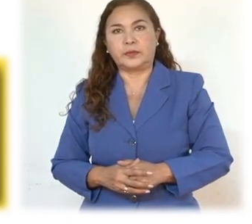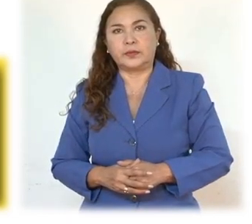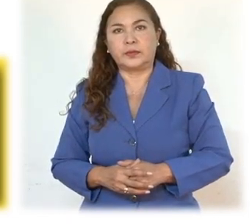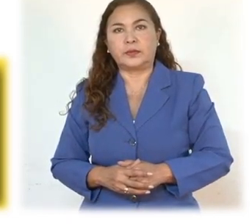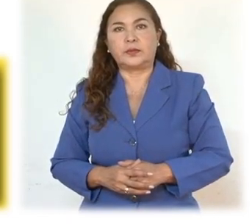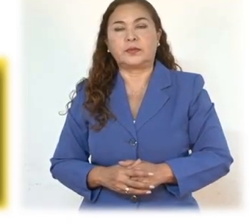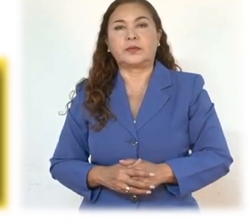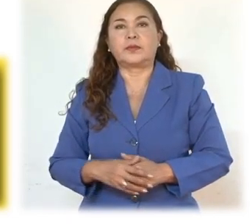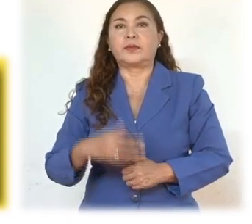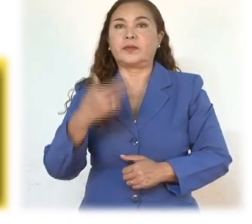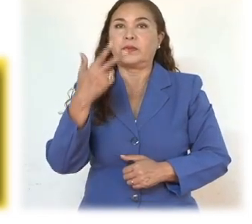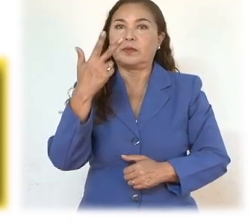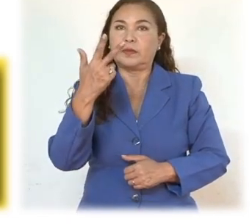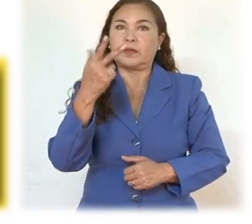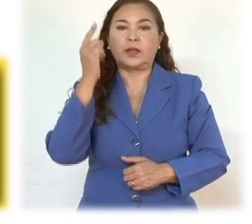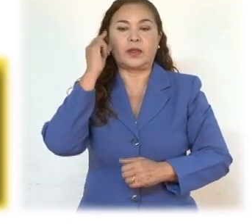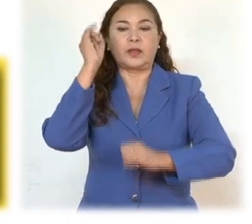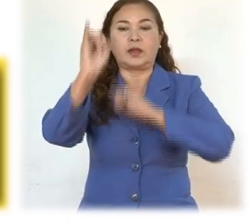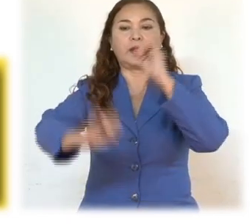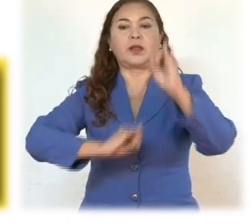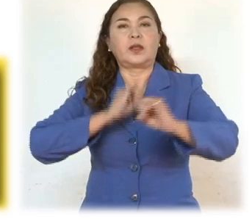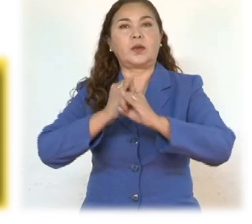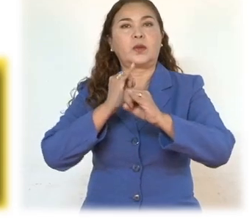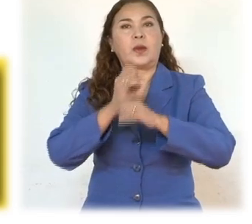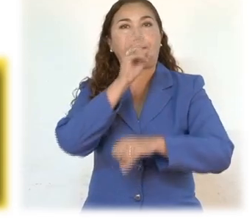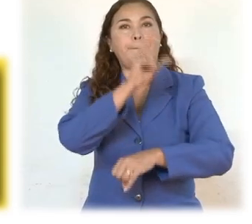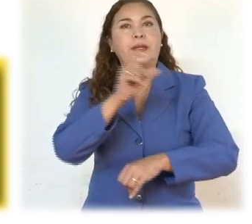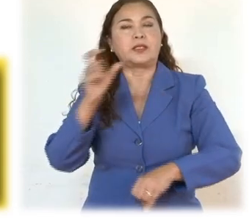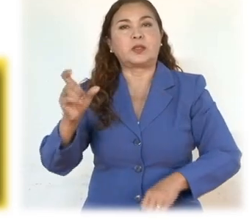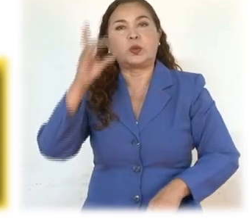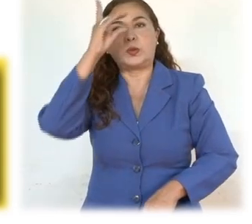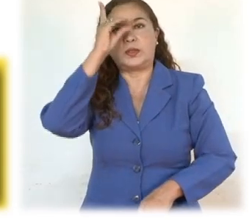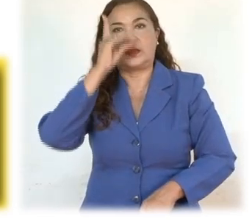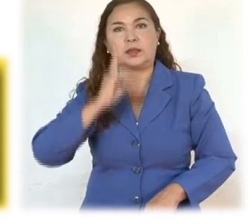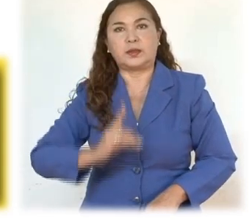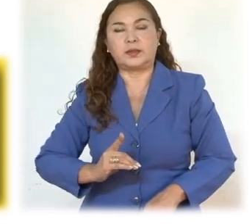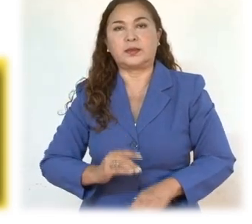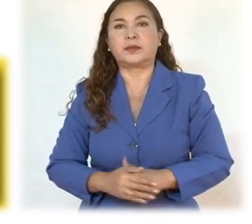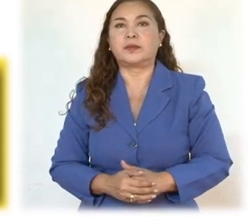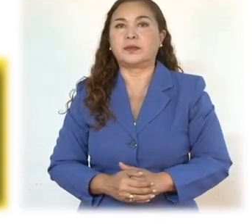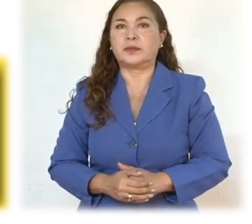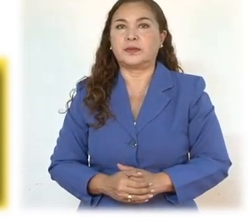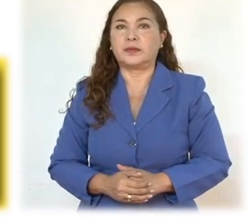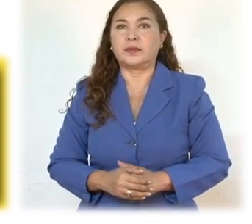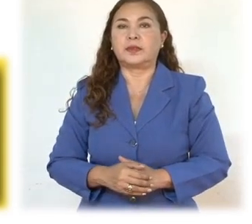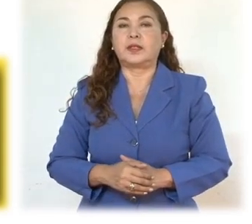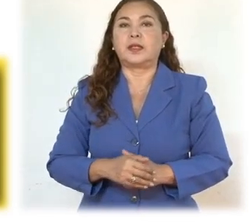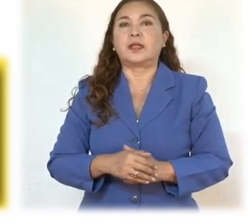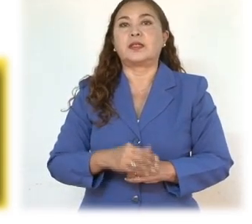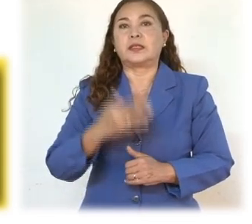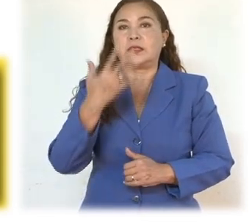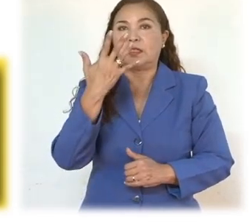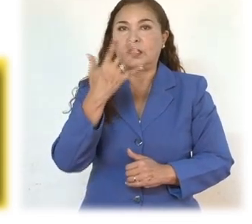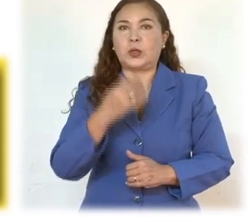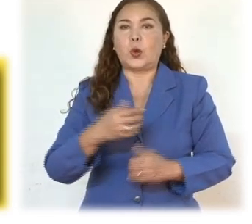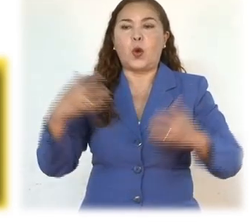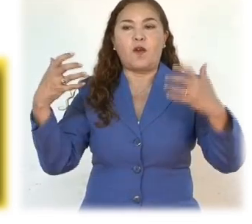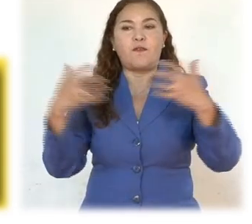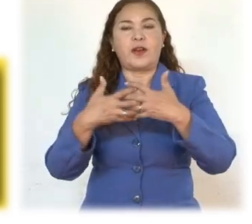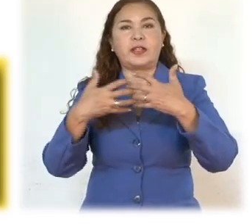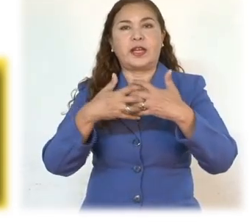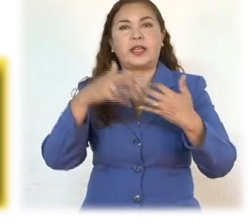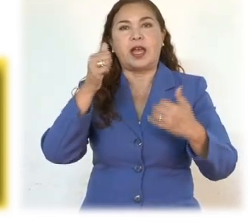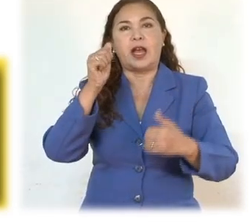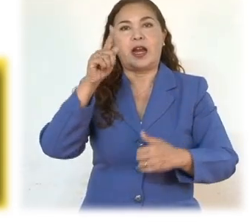2015 día 3 día internacional de las personas con discapacidad día 5